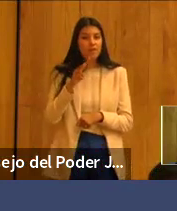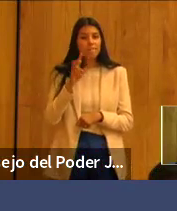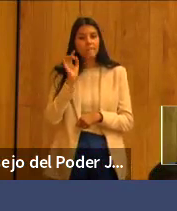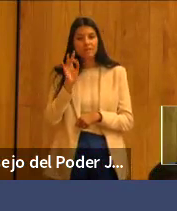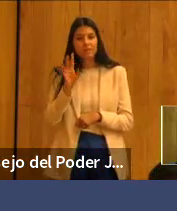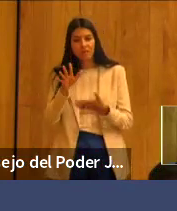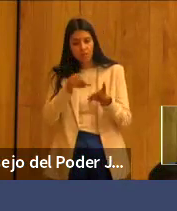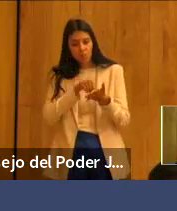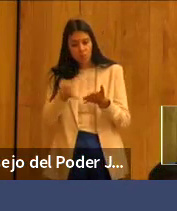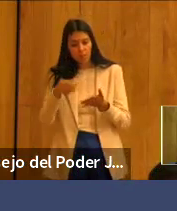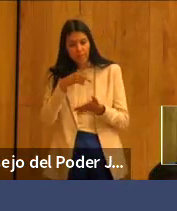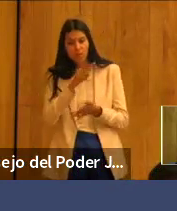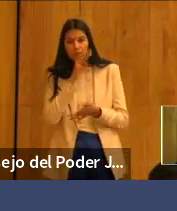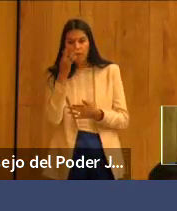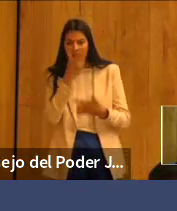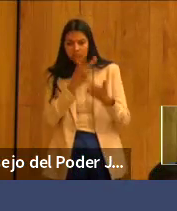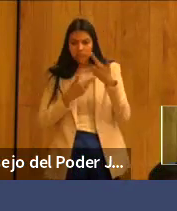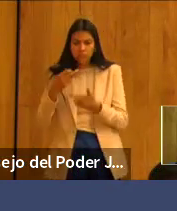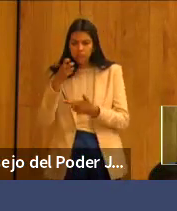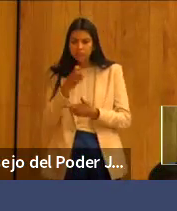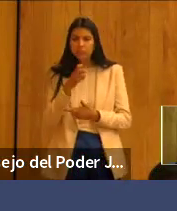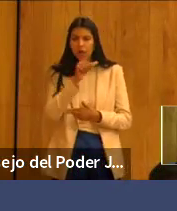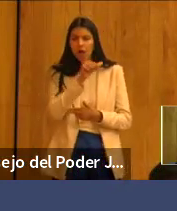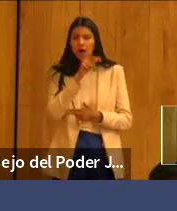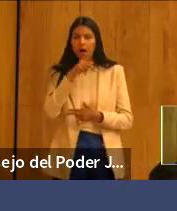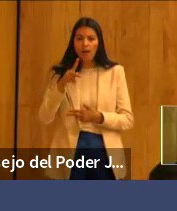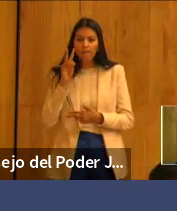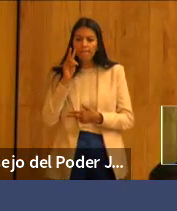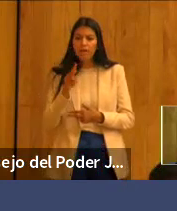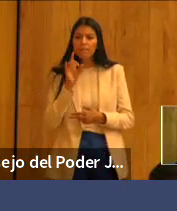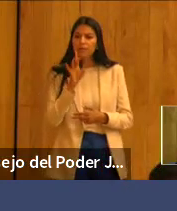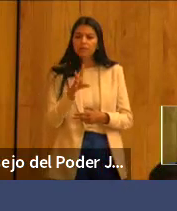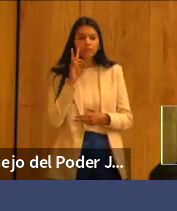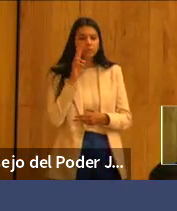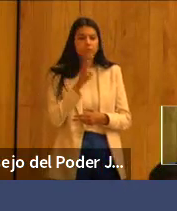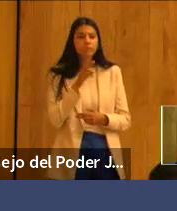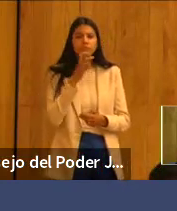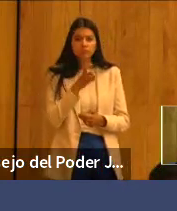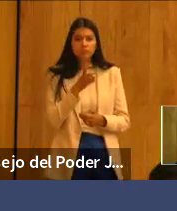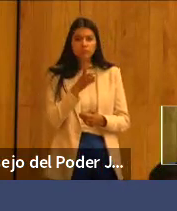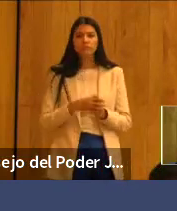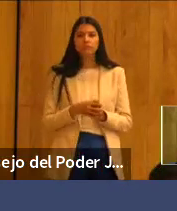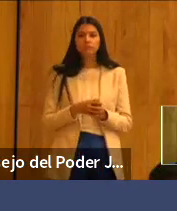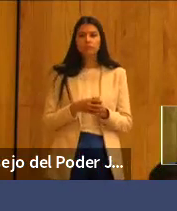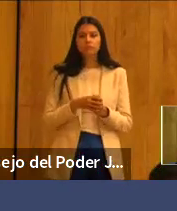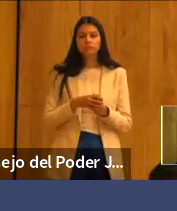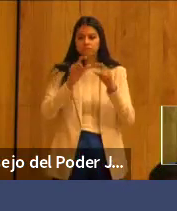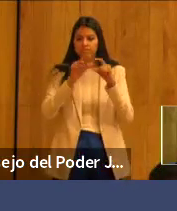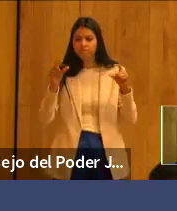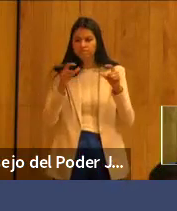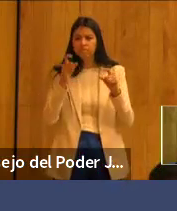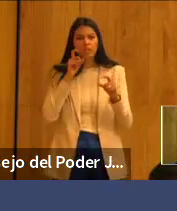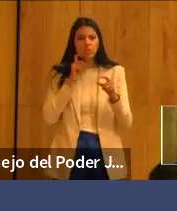pero la mamá revisaba esa aplicación, revisa los mensajes y ve una connotación sexual en los